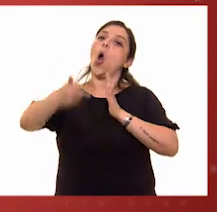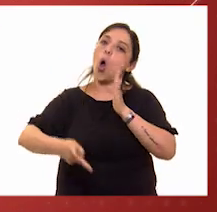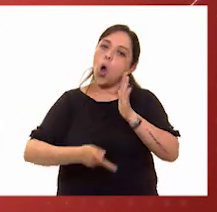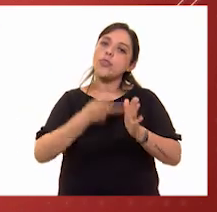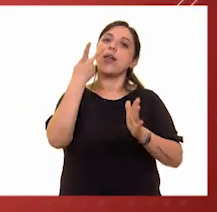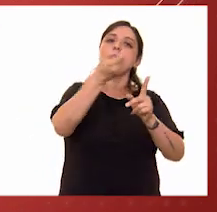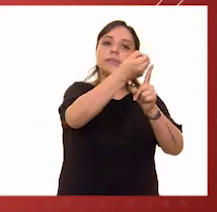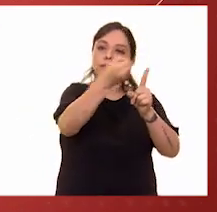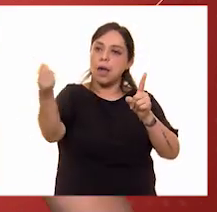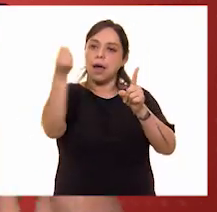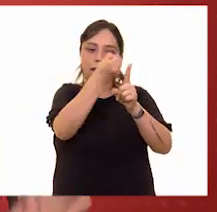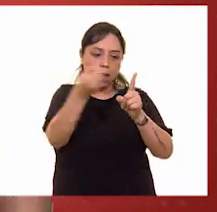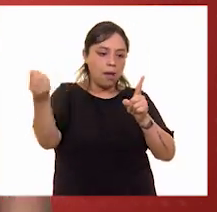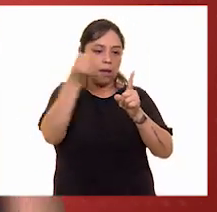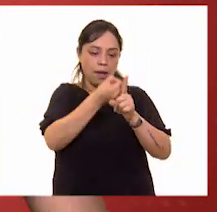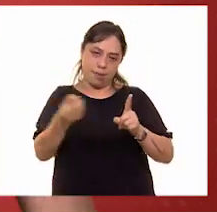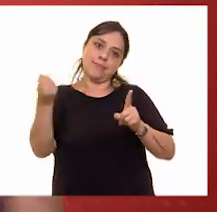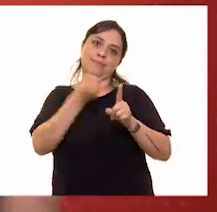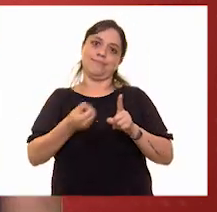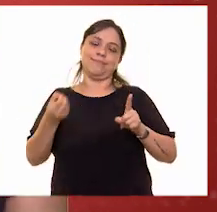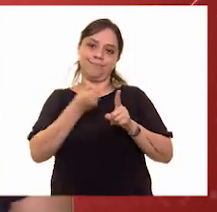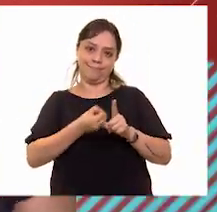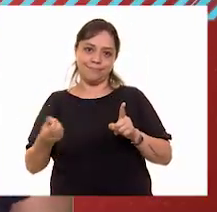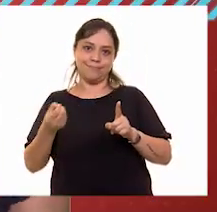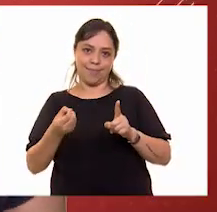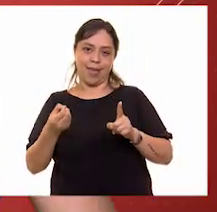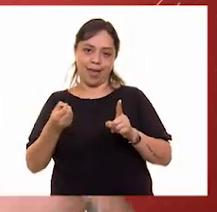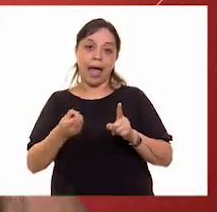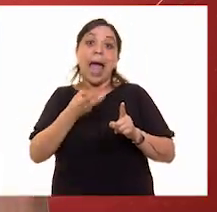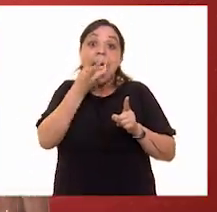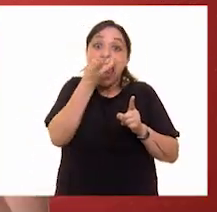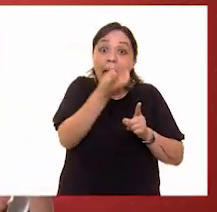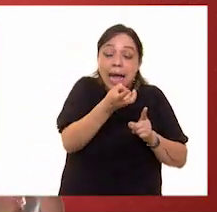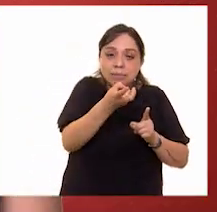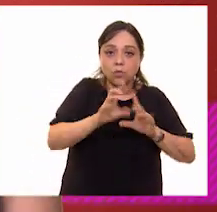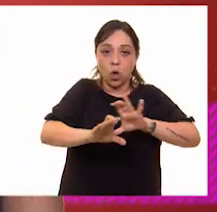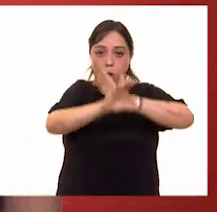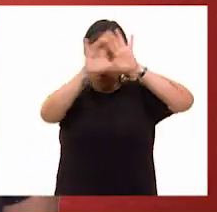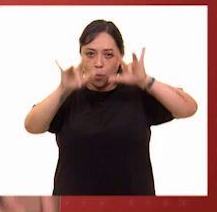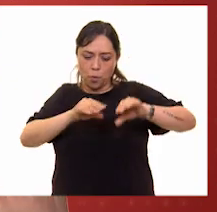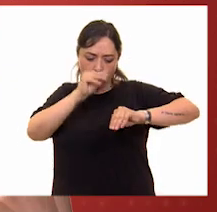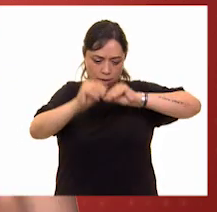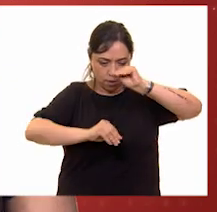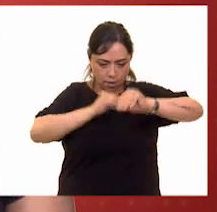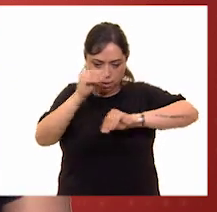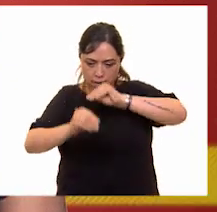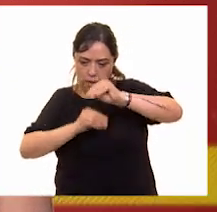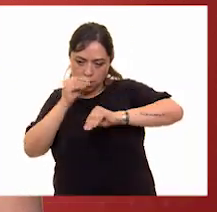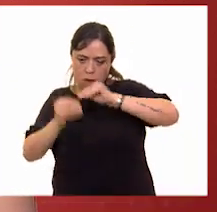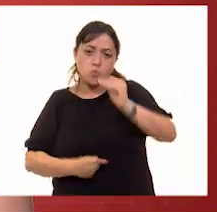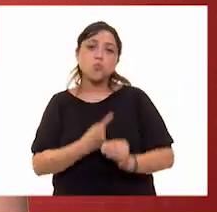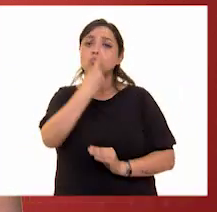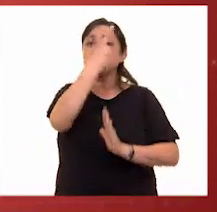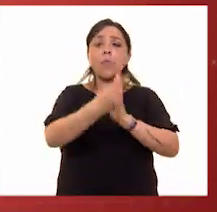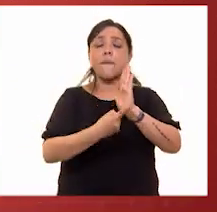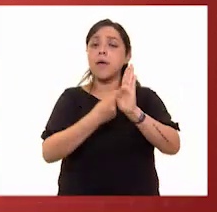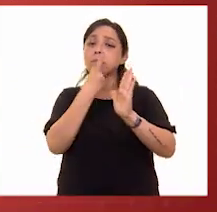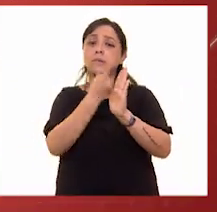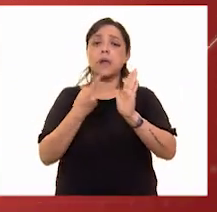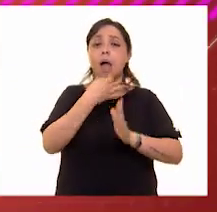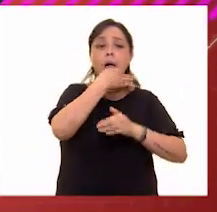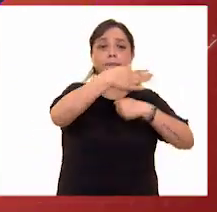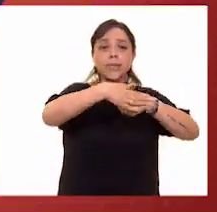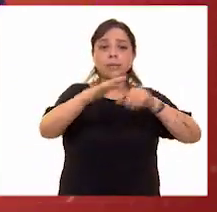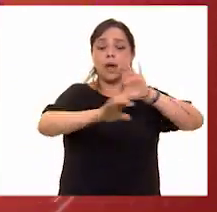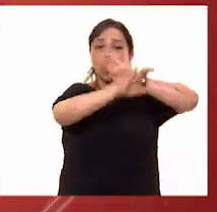todas las instrucciones. Por lo que, si hablamos de programación, lo ideal es solo indicar una vez a la computadora que